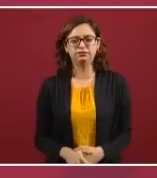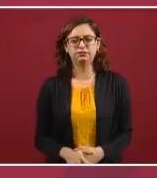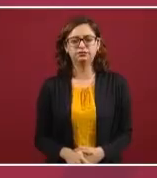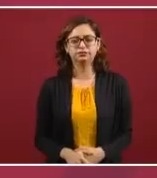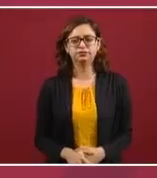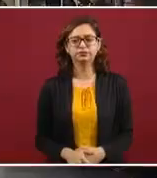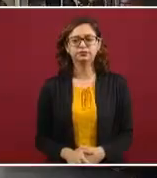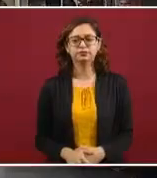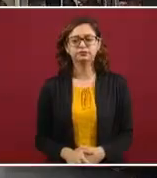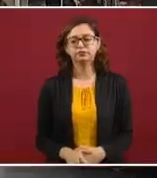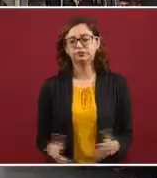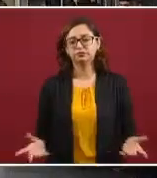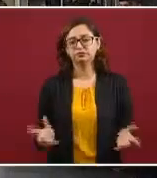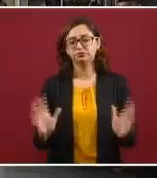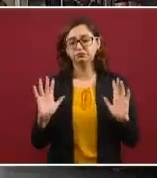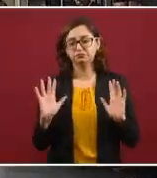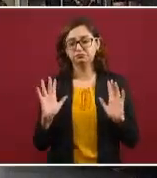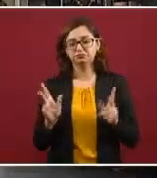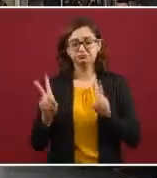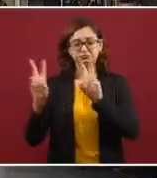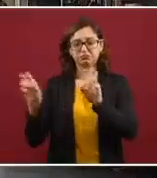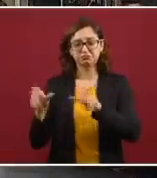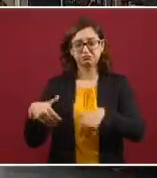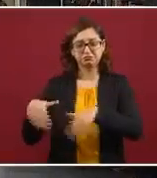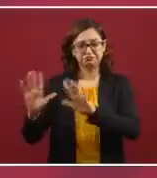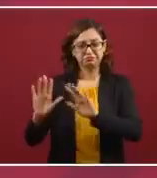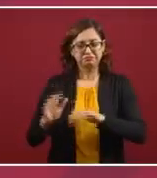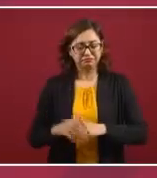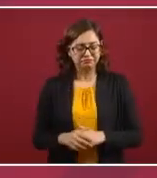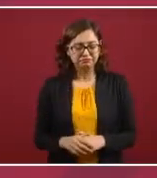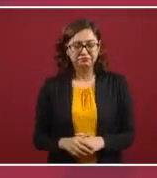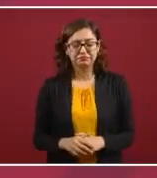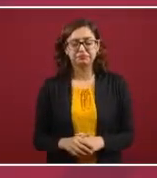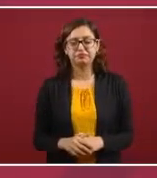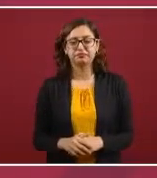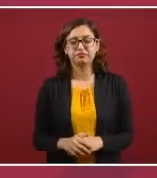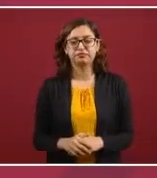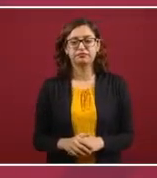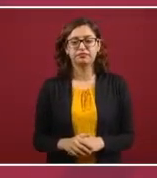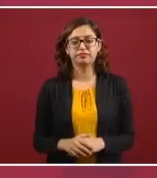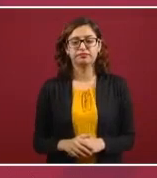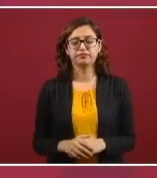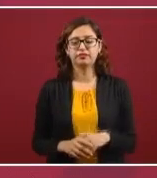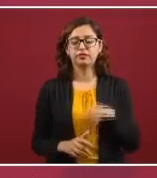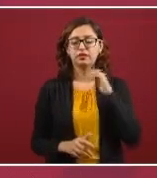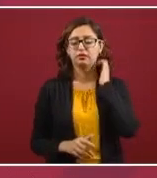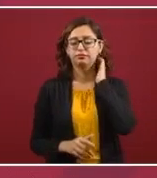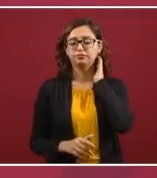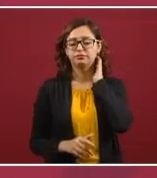tratar estos asuntos. No dirían nada si